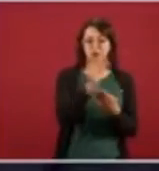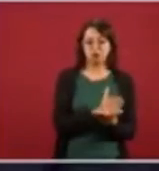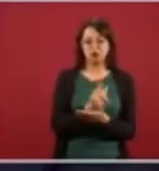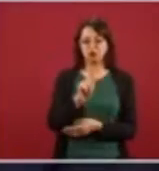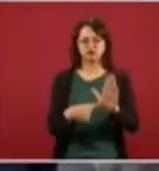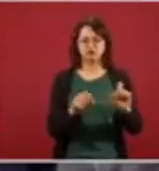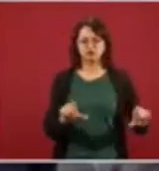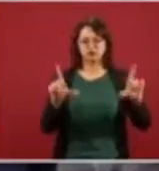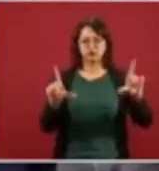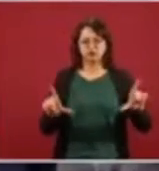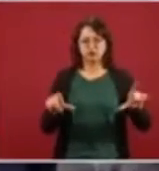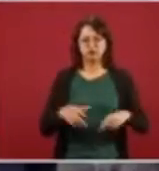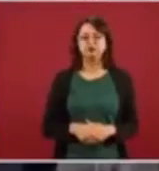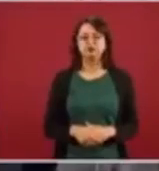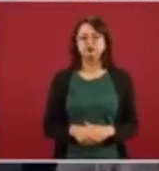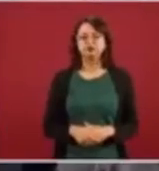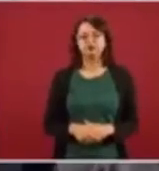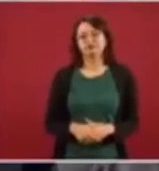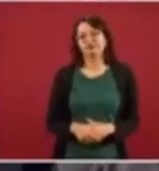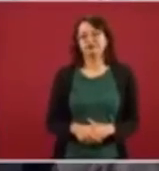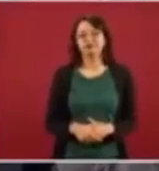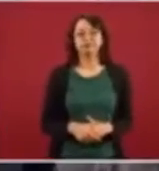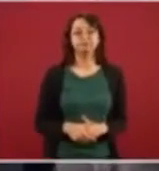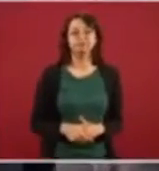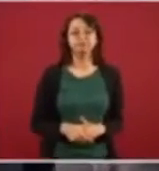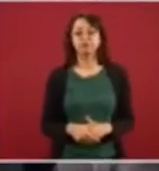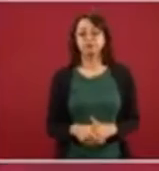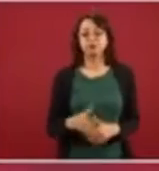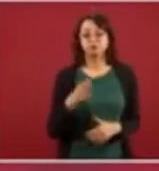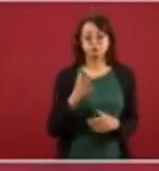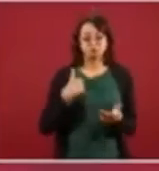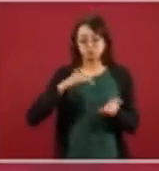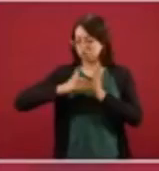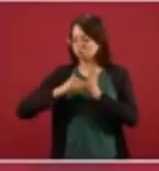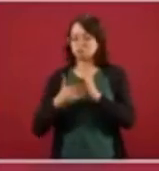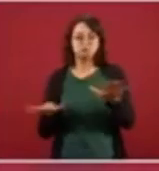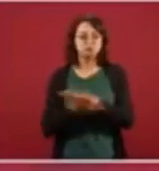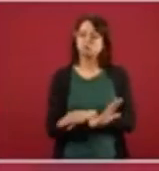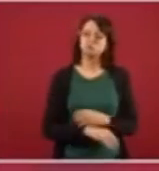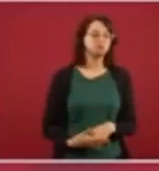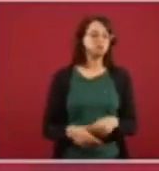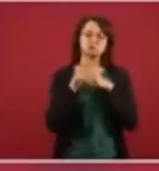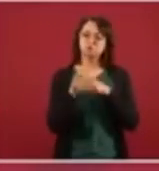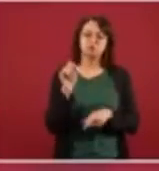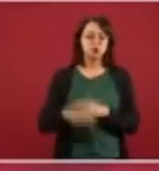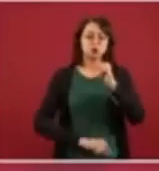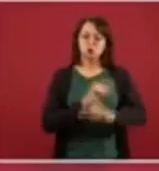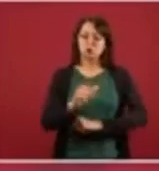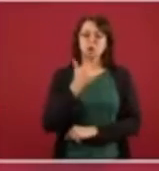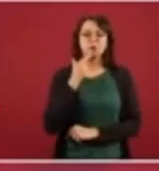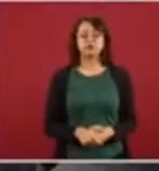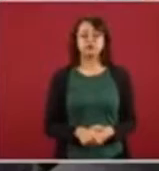De 120 y tantos a 77. Entonces, no podemos cambiar, vamos a ir mejorando poco a poco.